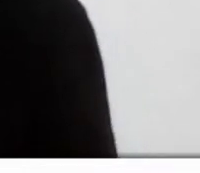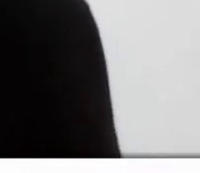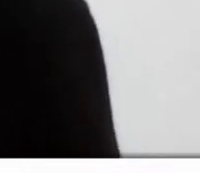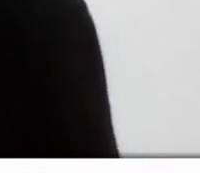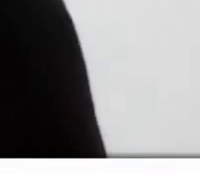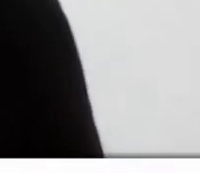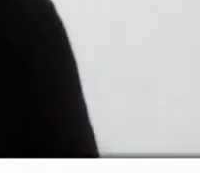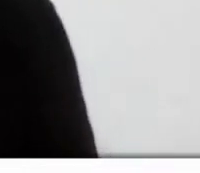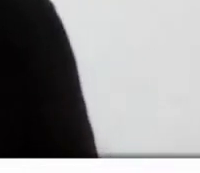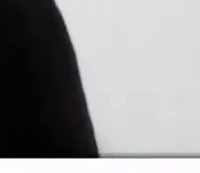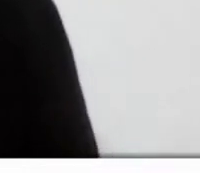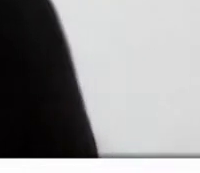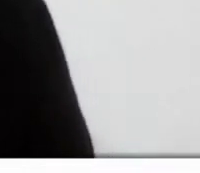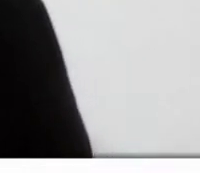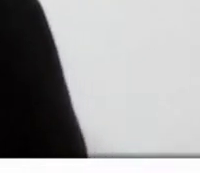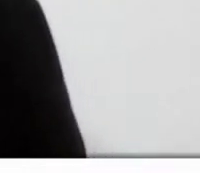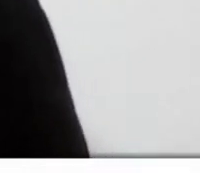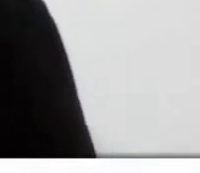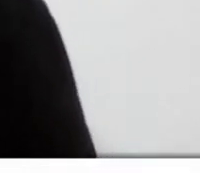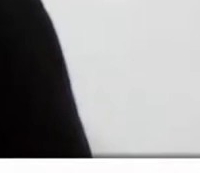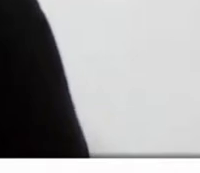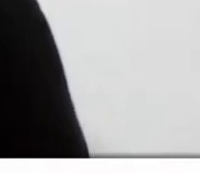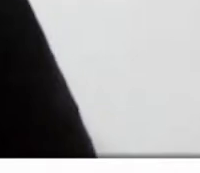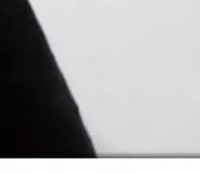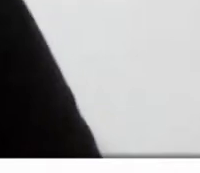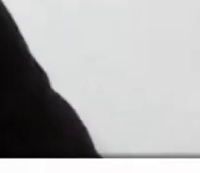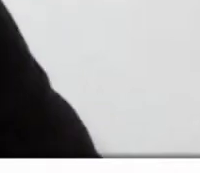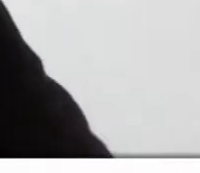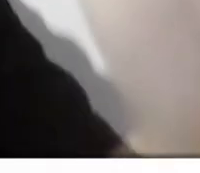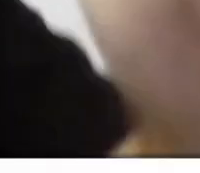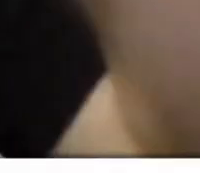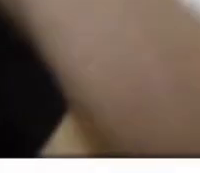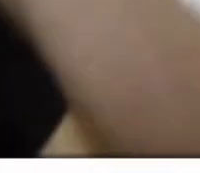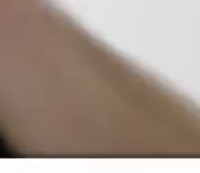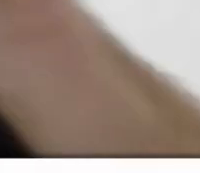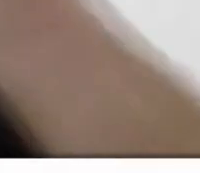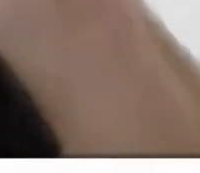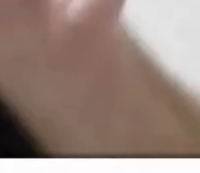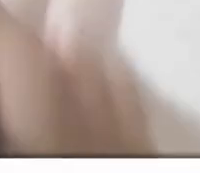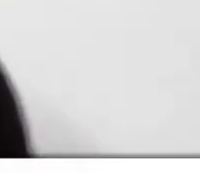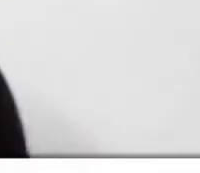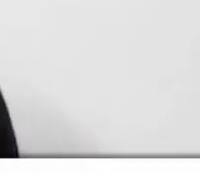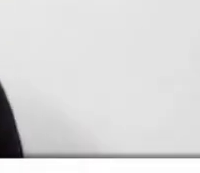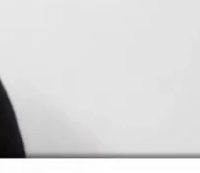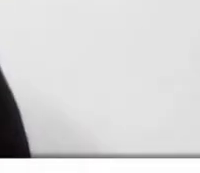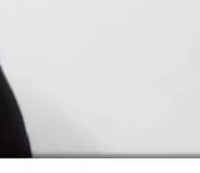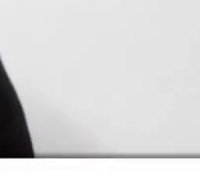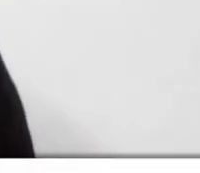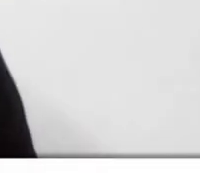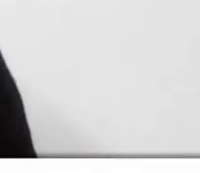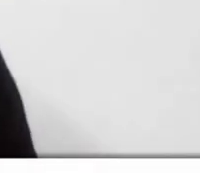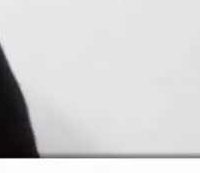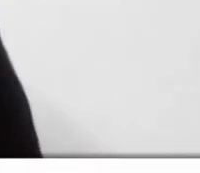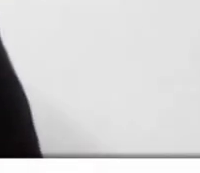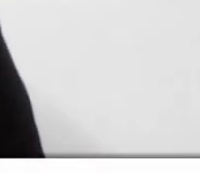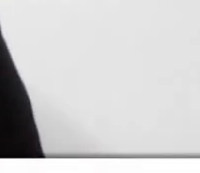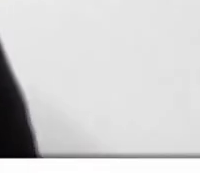invertido solamente en toda la provincia de Santa Fe, hasta 2 días antes de cerrarse la inscripción,